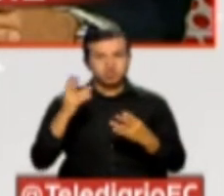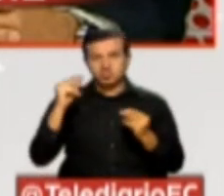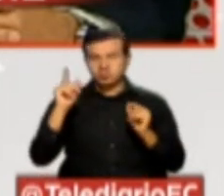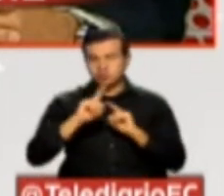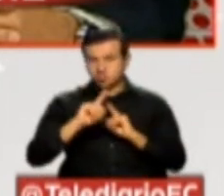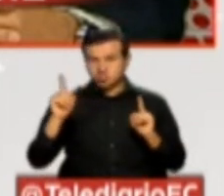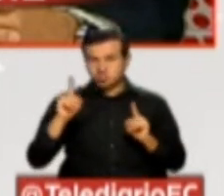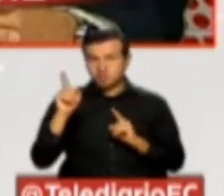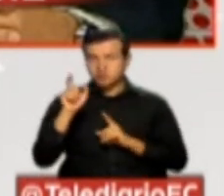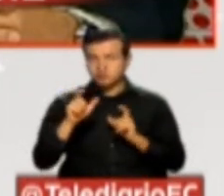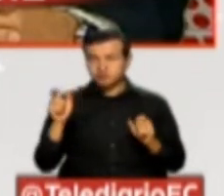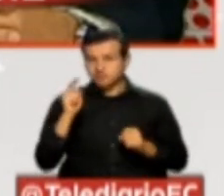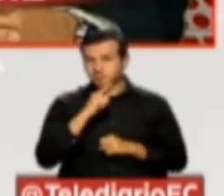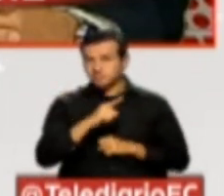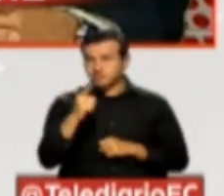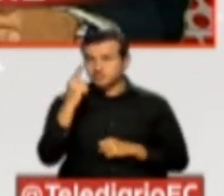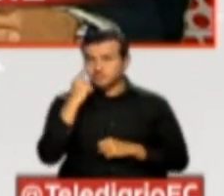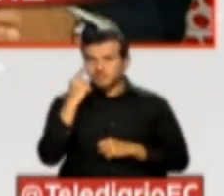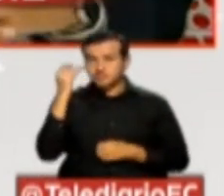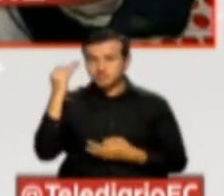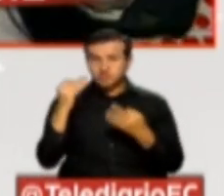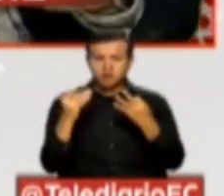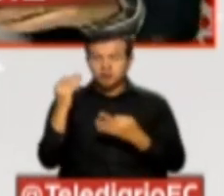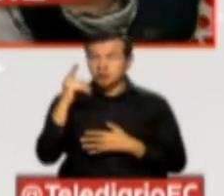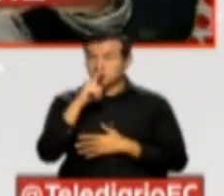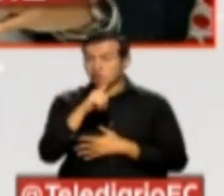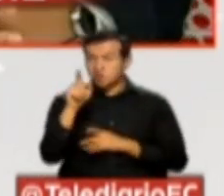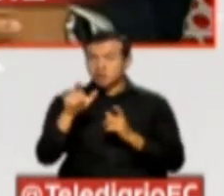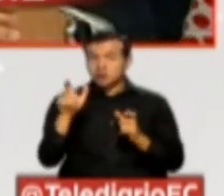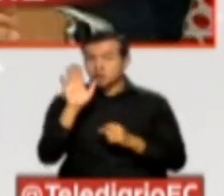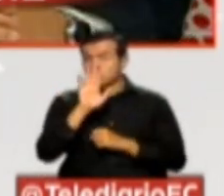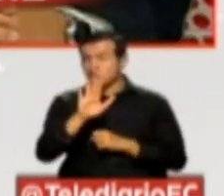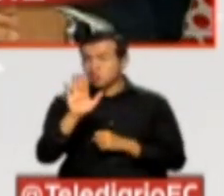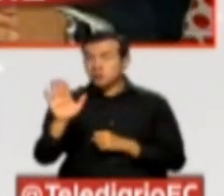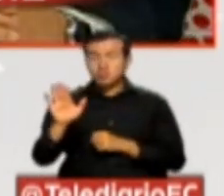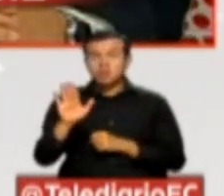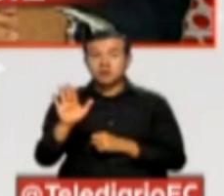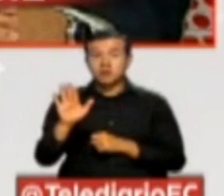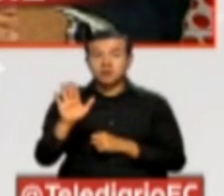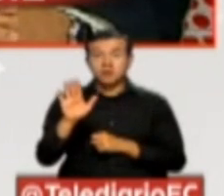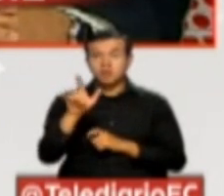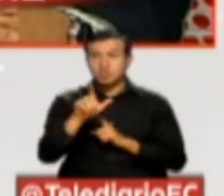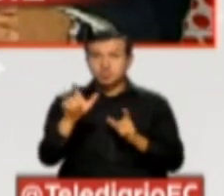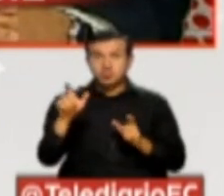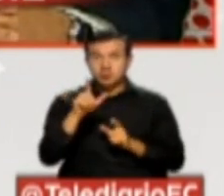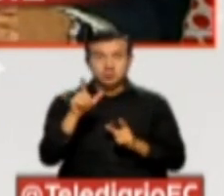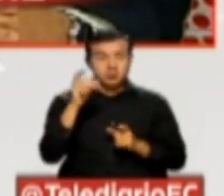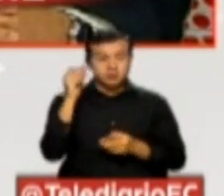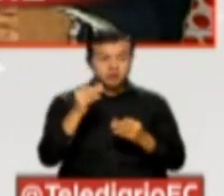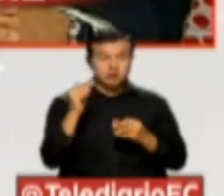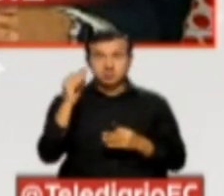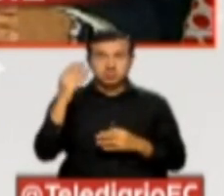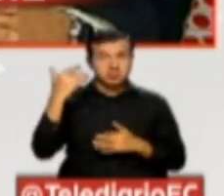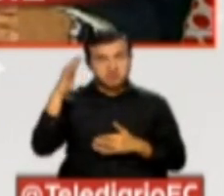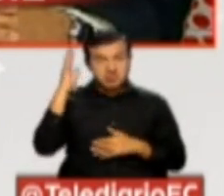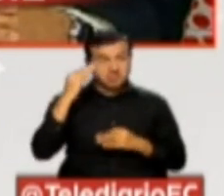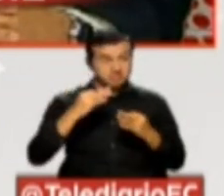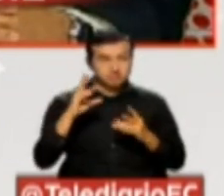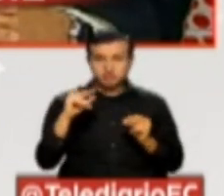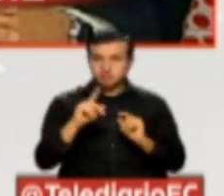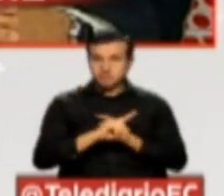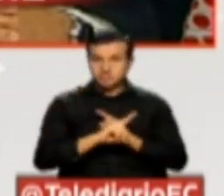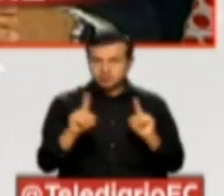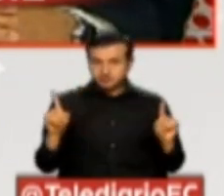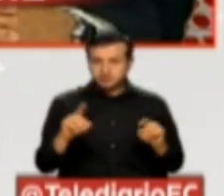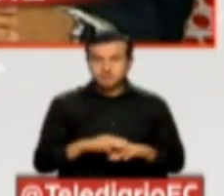delito por el cual están siendo procesados o podrían ser procesados no es de aquellos de los cuales se los puede juzgar en